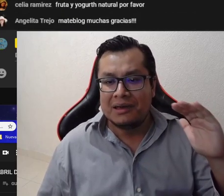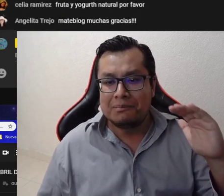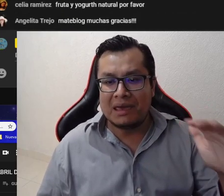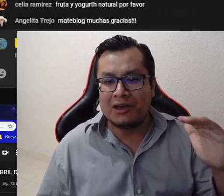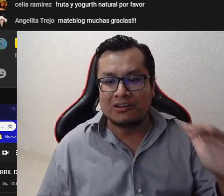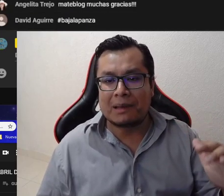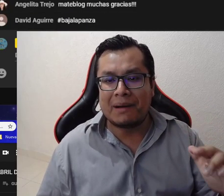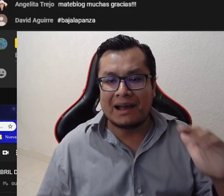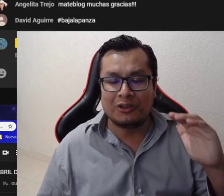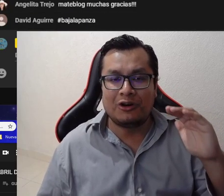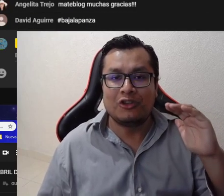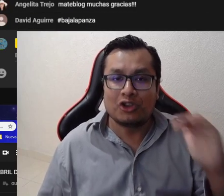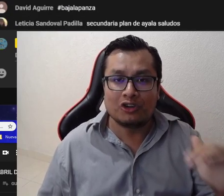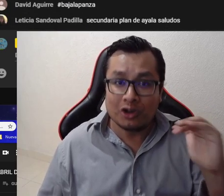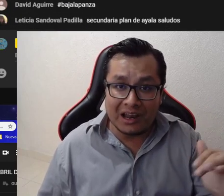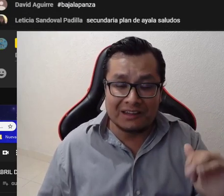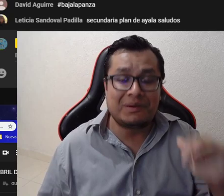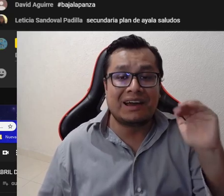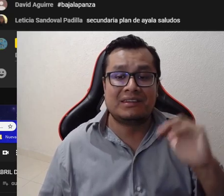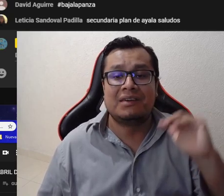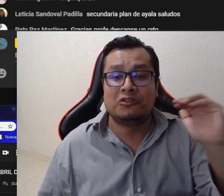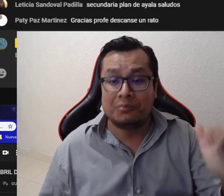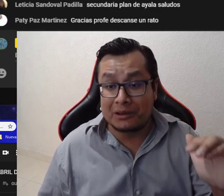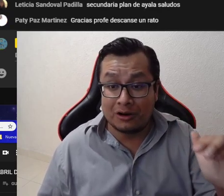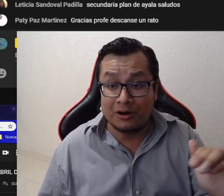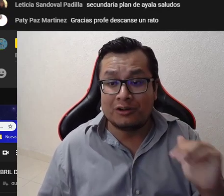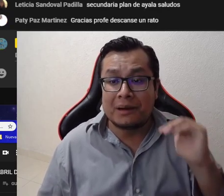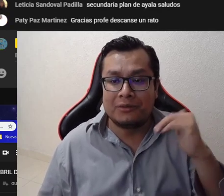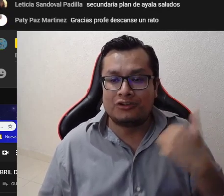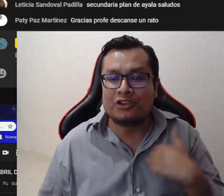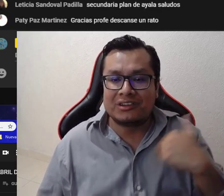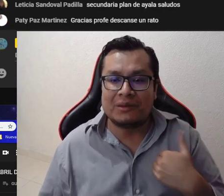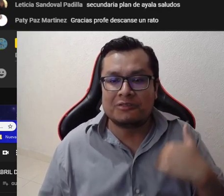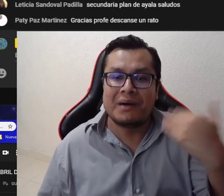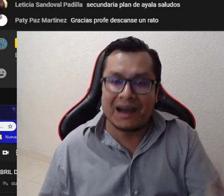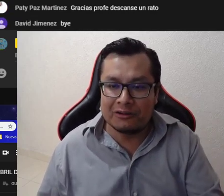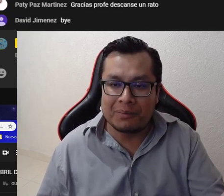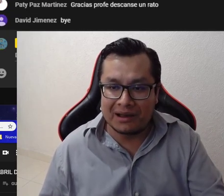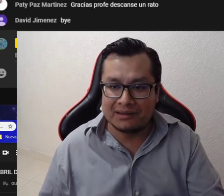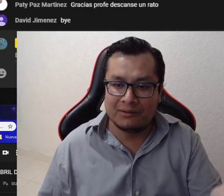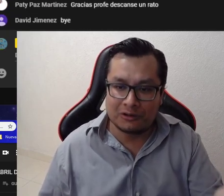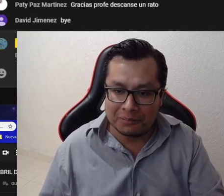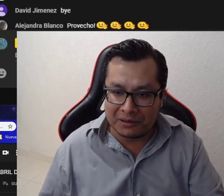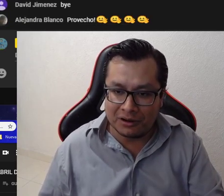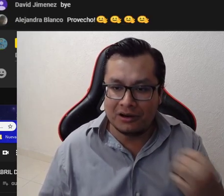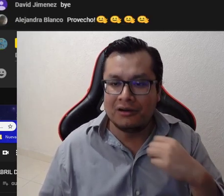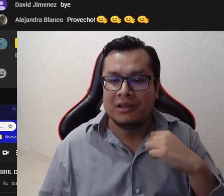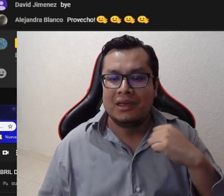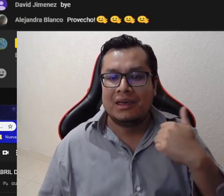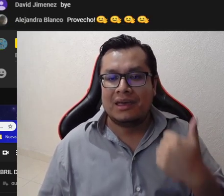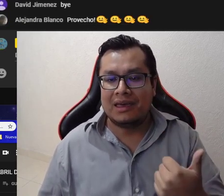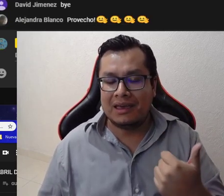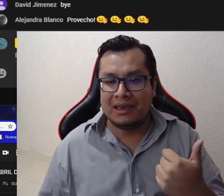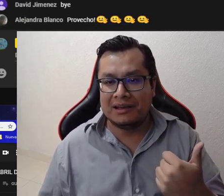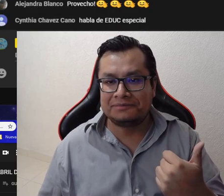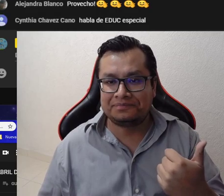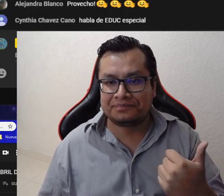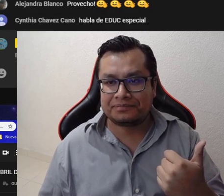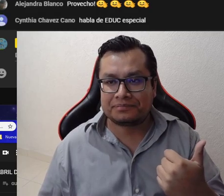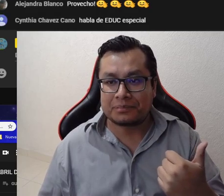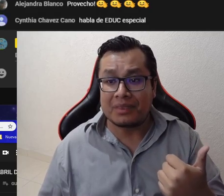noticias. México está pagando $2 para que se lleven su petróleo. O sea, nosotros estamos pagando para que se lleven nuestro petróleo.